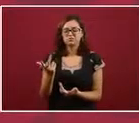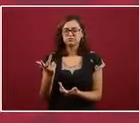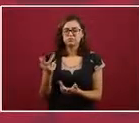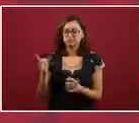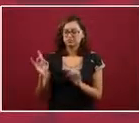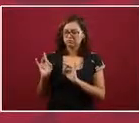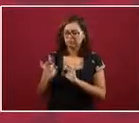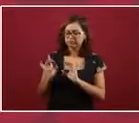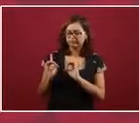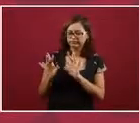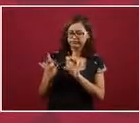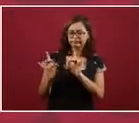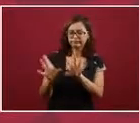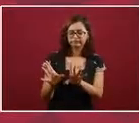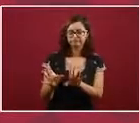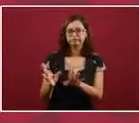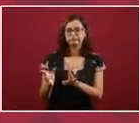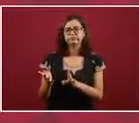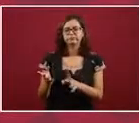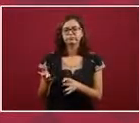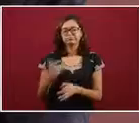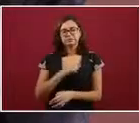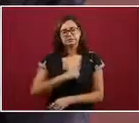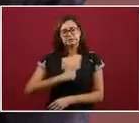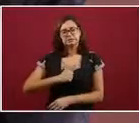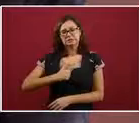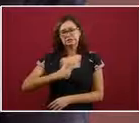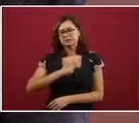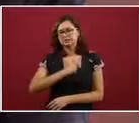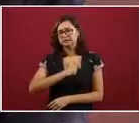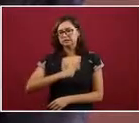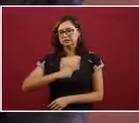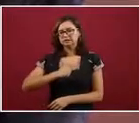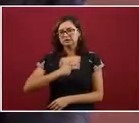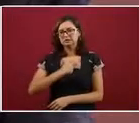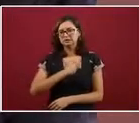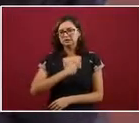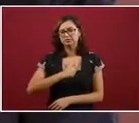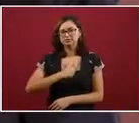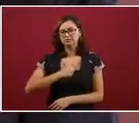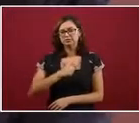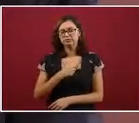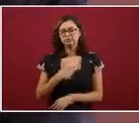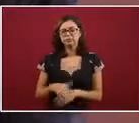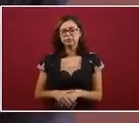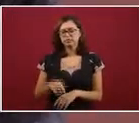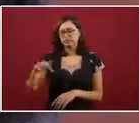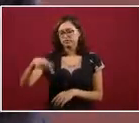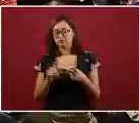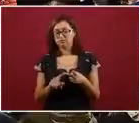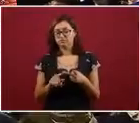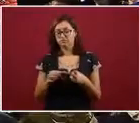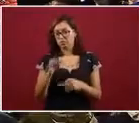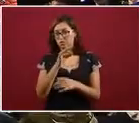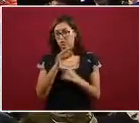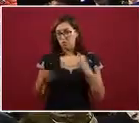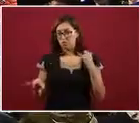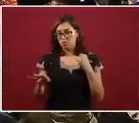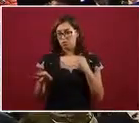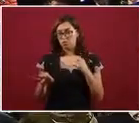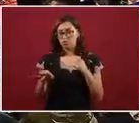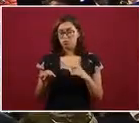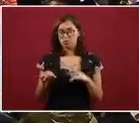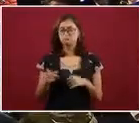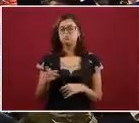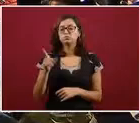llevado a cabo, crímenes lamentables de mujeres en la Ciudad de México. Claudia